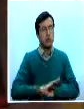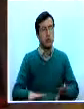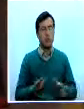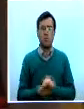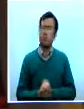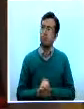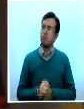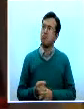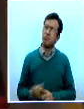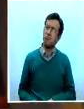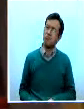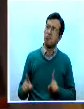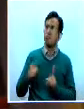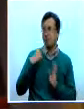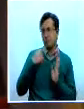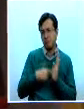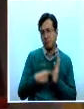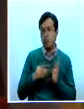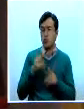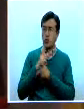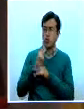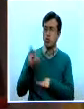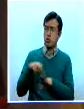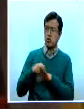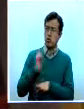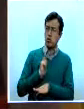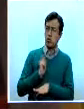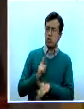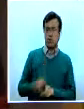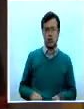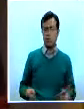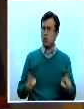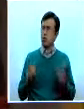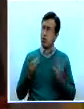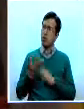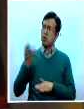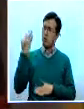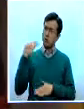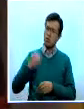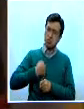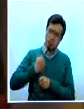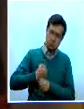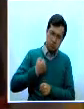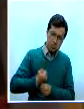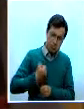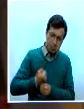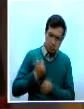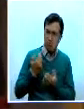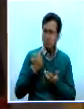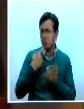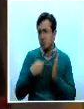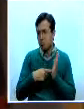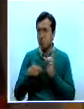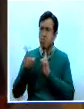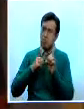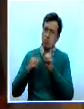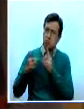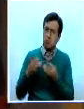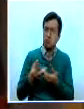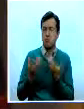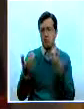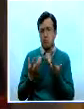habría de lo que ahora conocemos como el consejo nacional de salarios porque ya se venía ejerciendo este trabajo a través de este diálogo tripartito